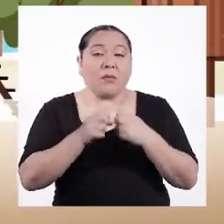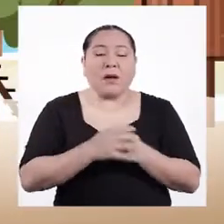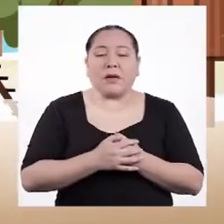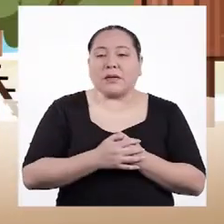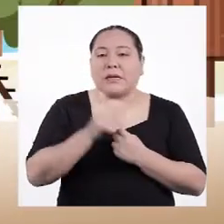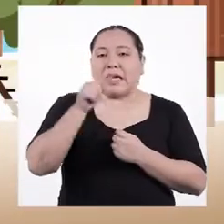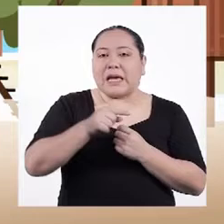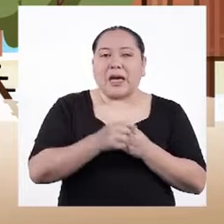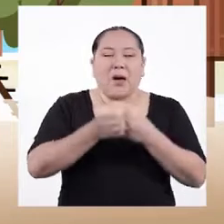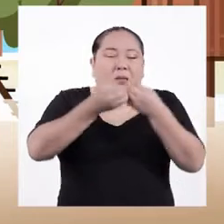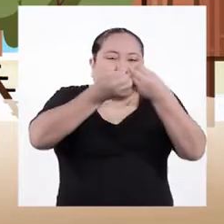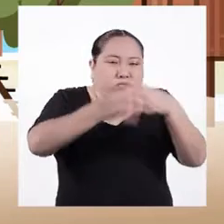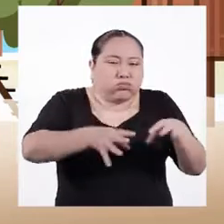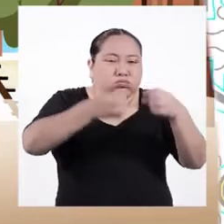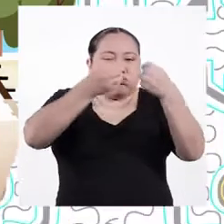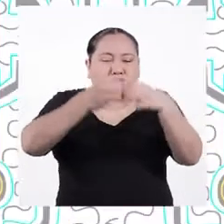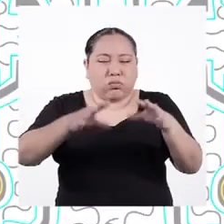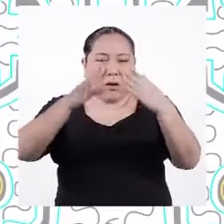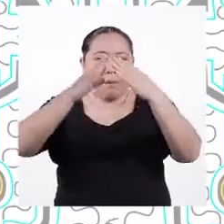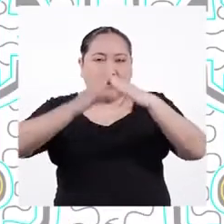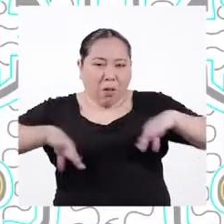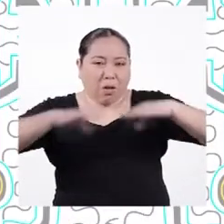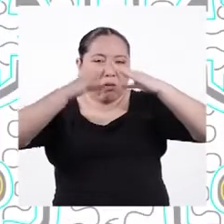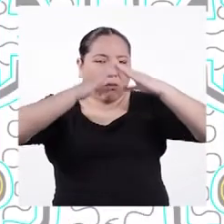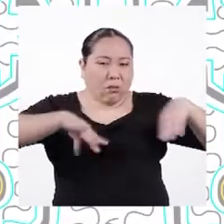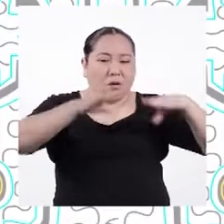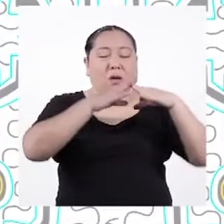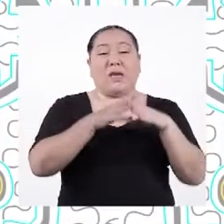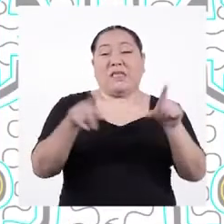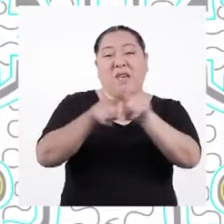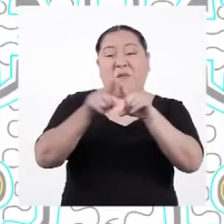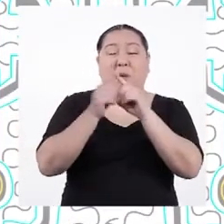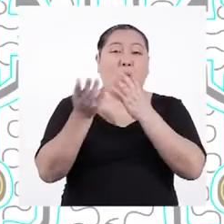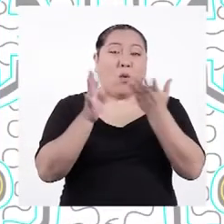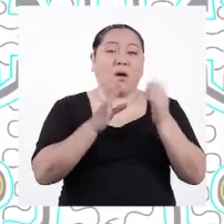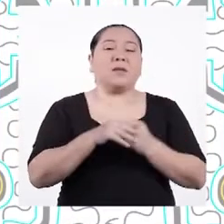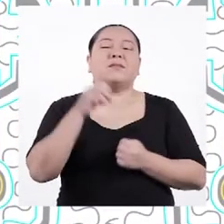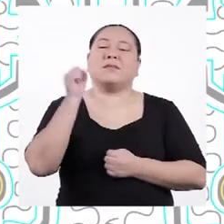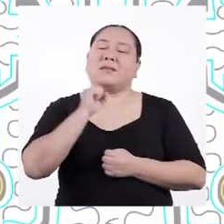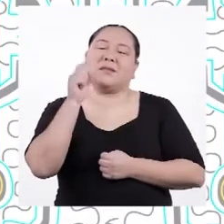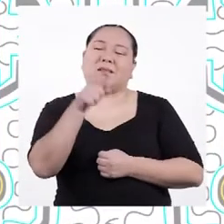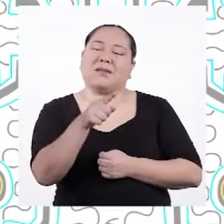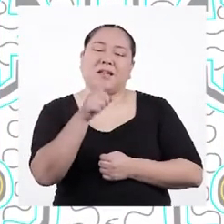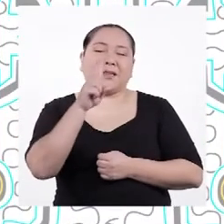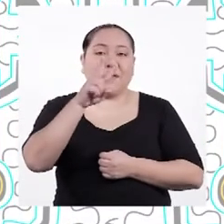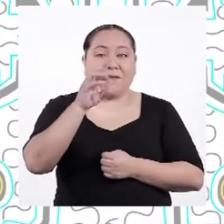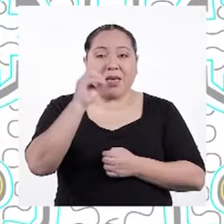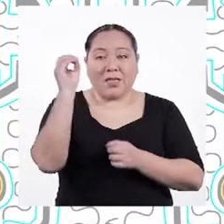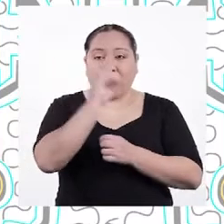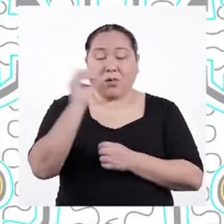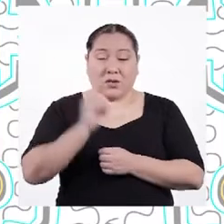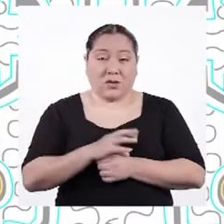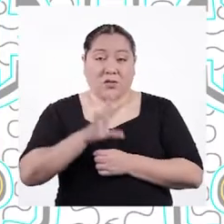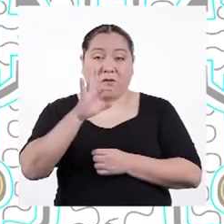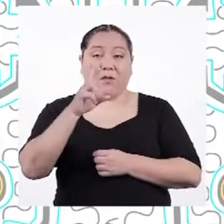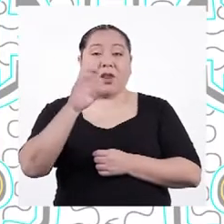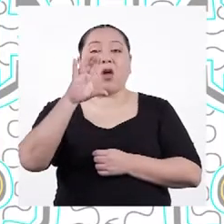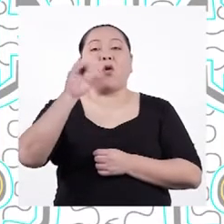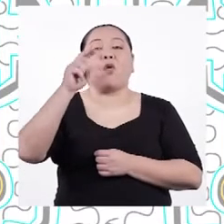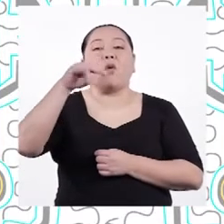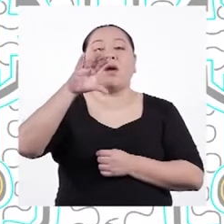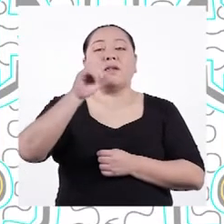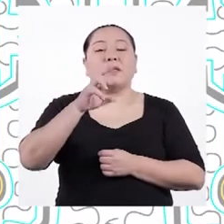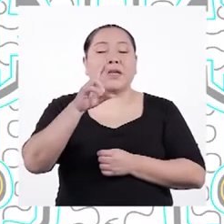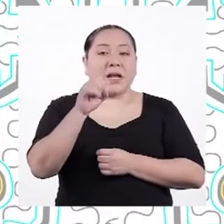pérdidas materiales y muertes. Es verdad, ese 20% de frecuencia relativa es un